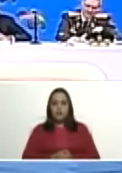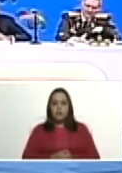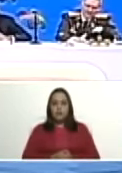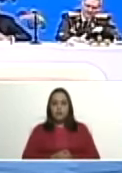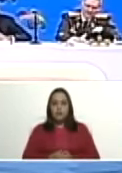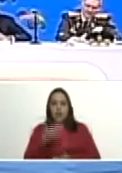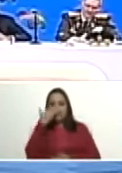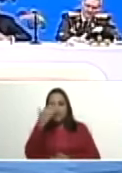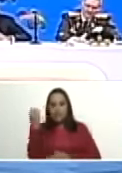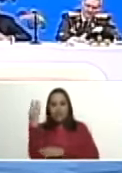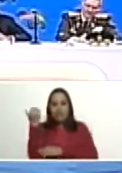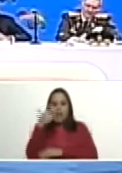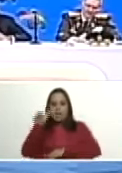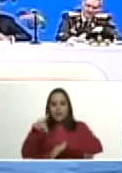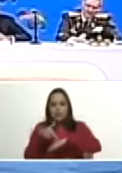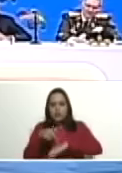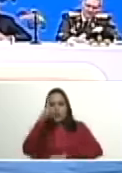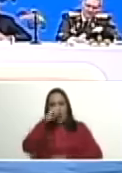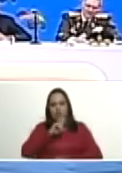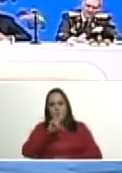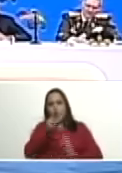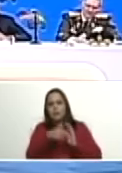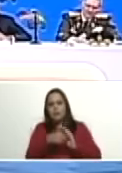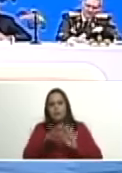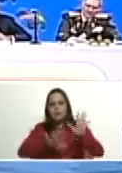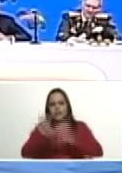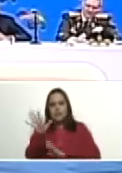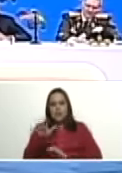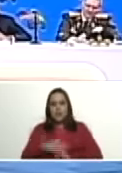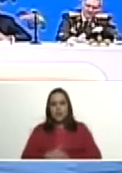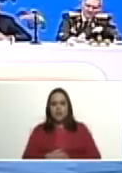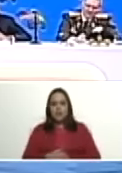ante la Asamblea Nacional en el 2015,